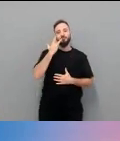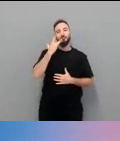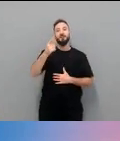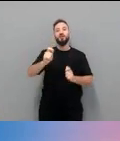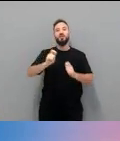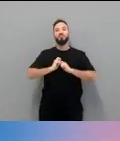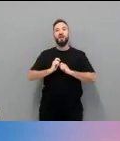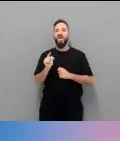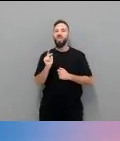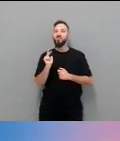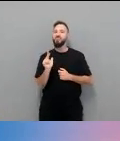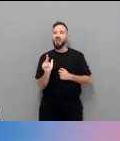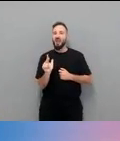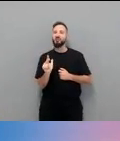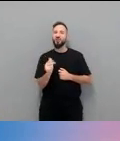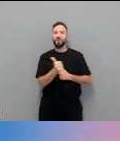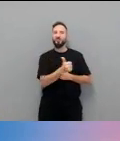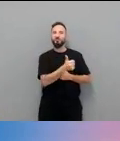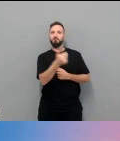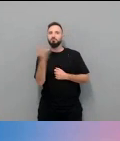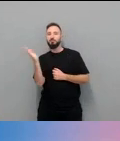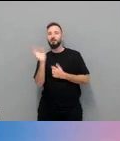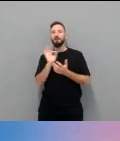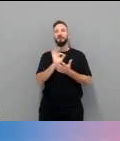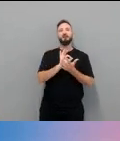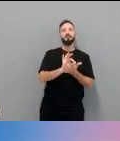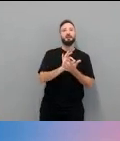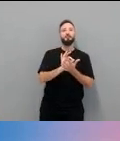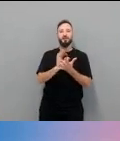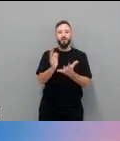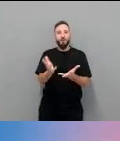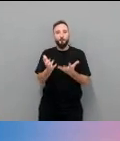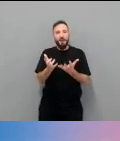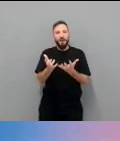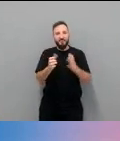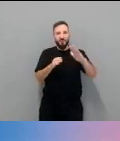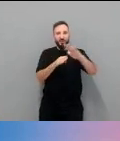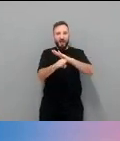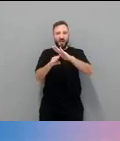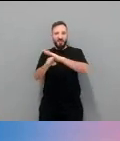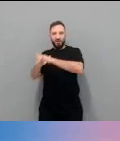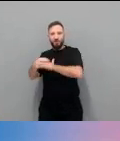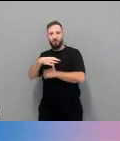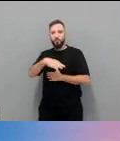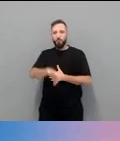derecho a poder acceder a una serie de beneficios